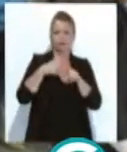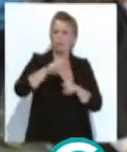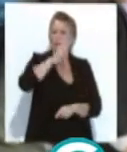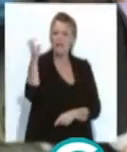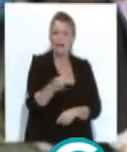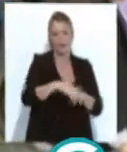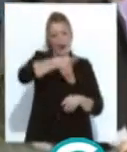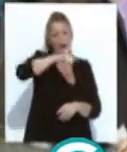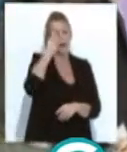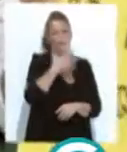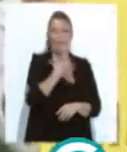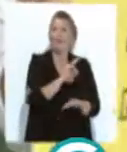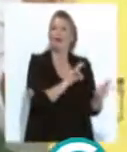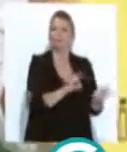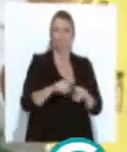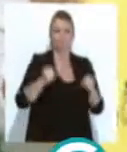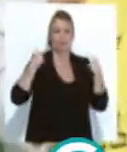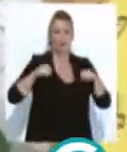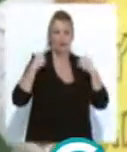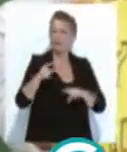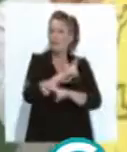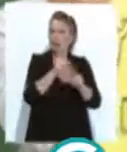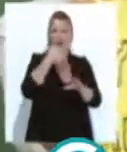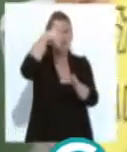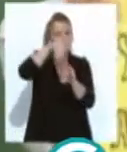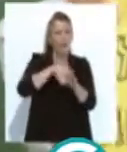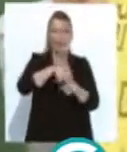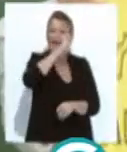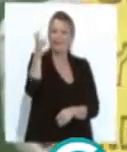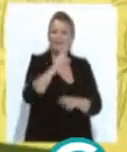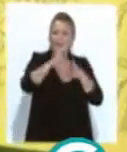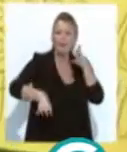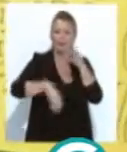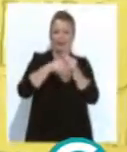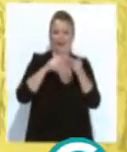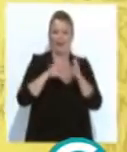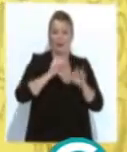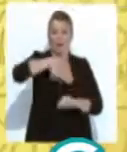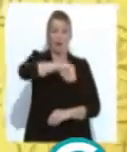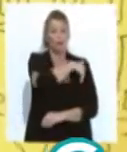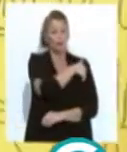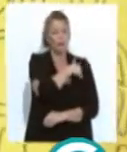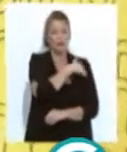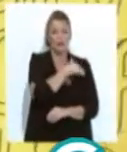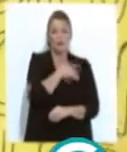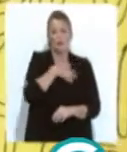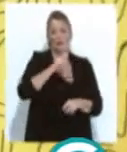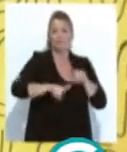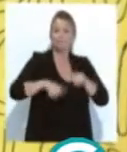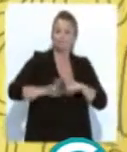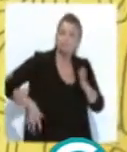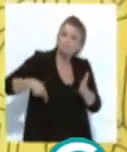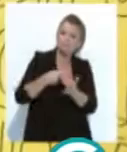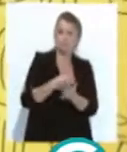que los alumnos puedan practicar. Tampoco han recibido fondos para actividades complementarias, por lo que los estudiantes que se las han podido permitir las